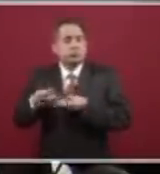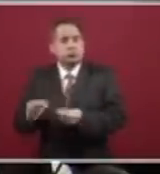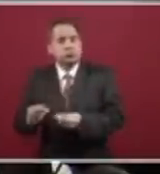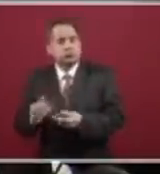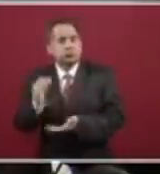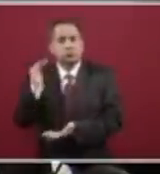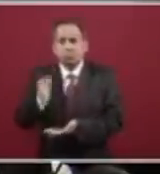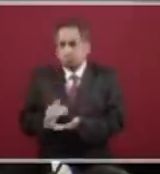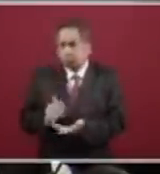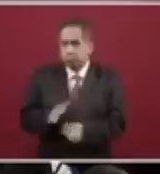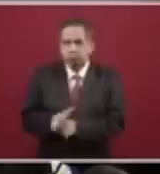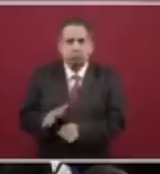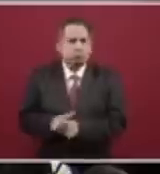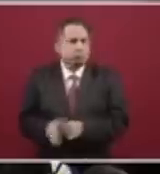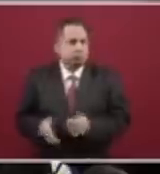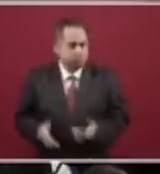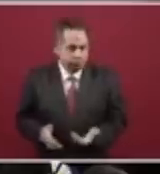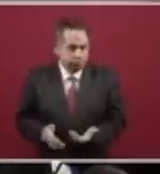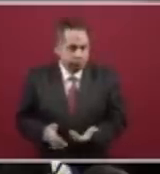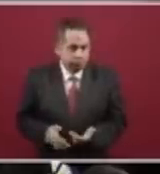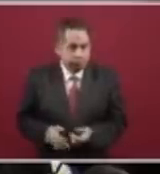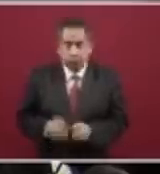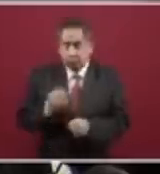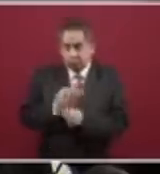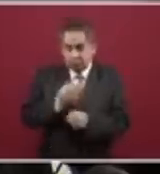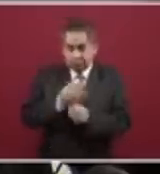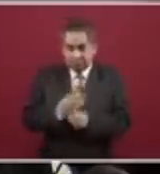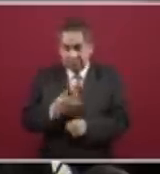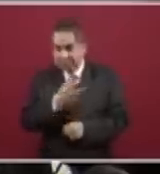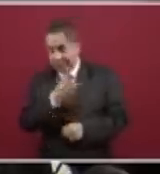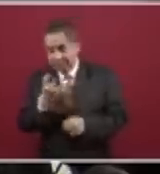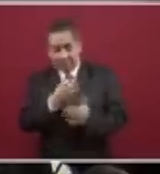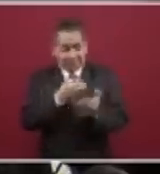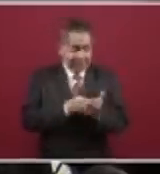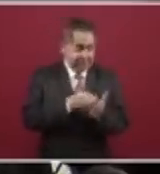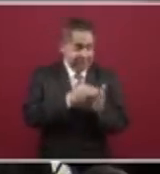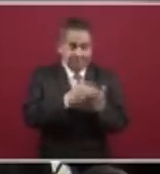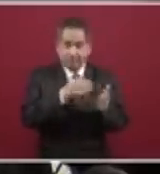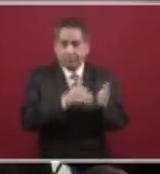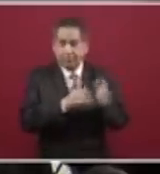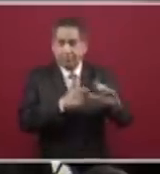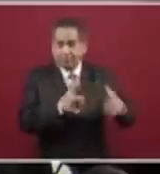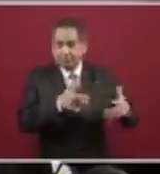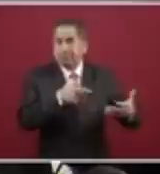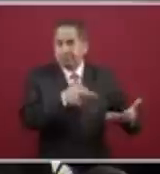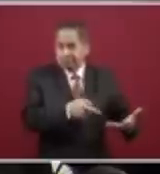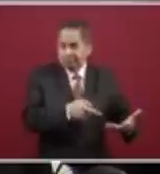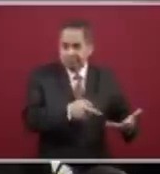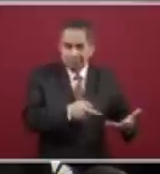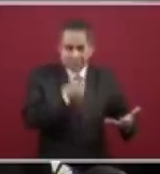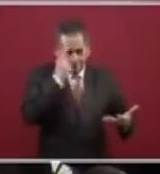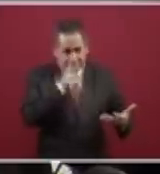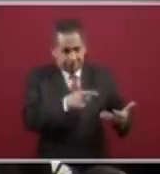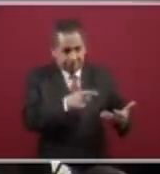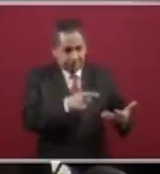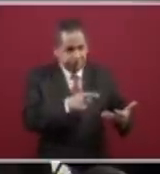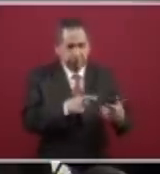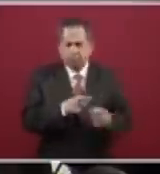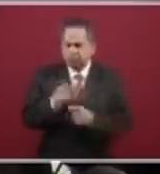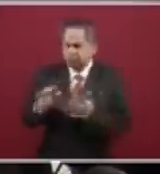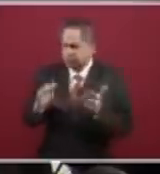en este momento con los 300 mil millones de pesos considerados en la etapa y considerando los 200